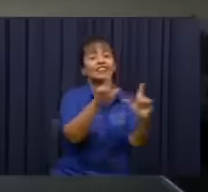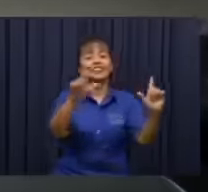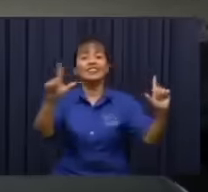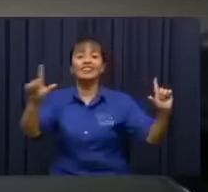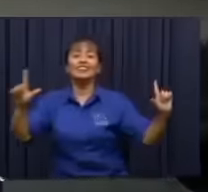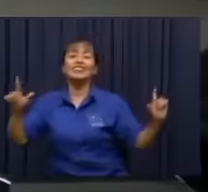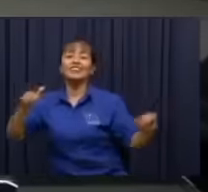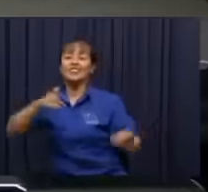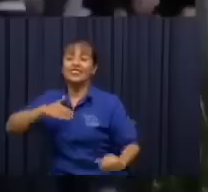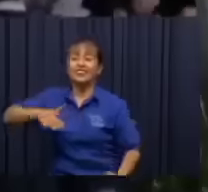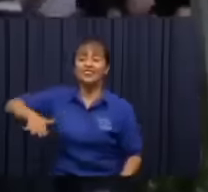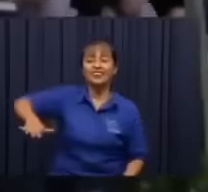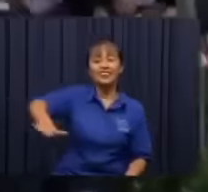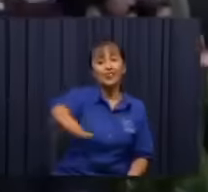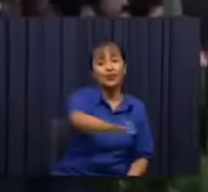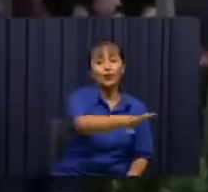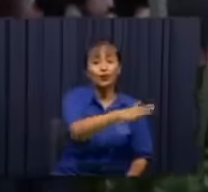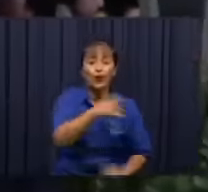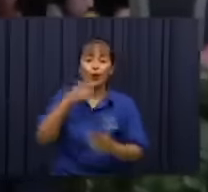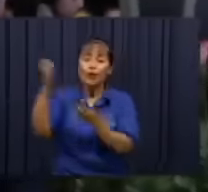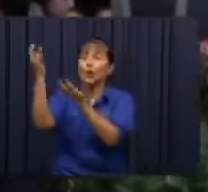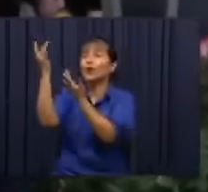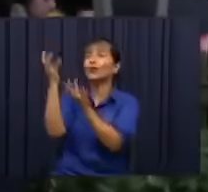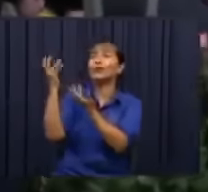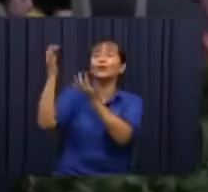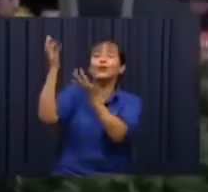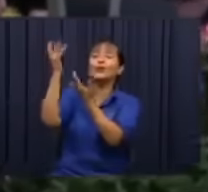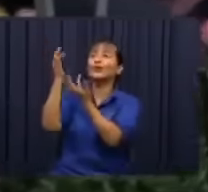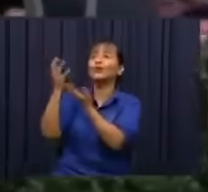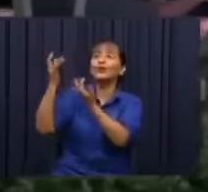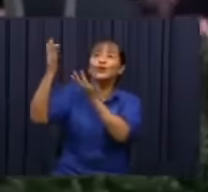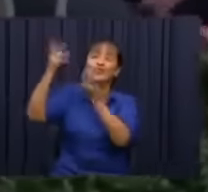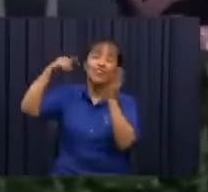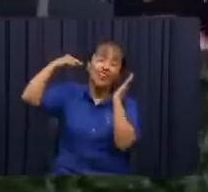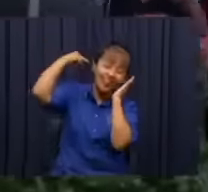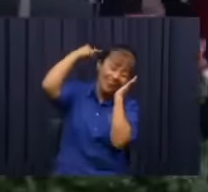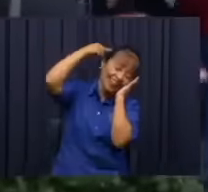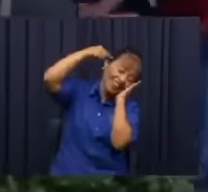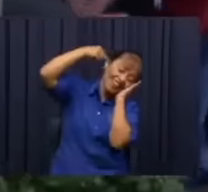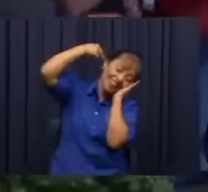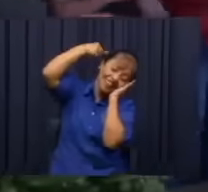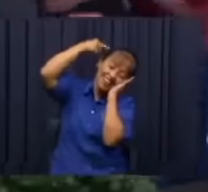seremos como los que sueñan. Seremos como los